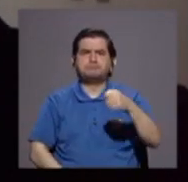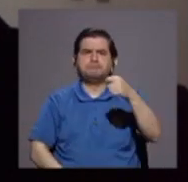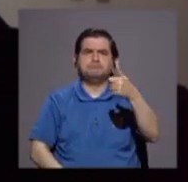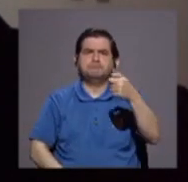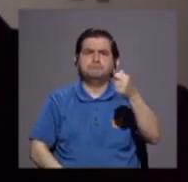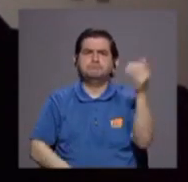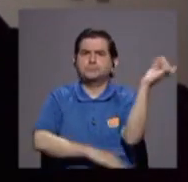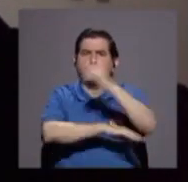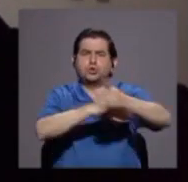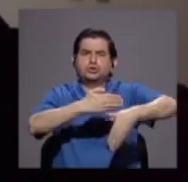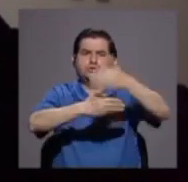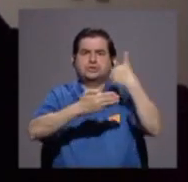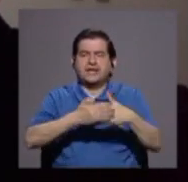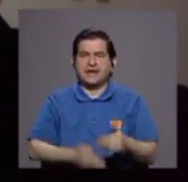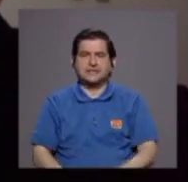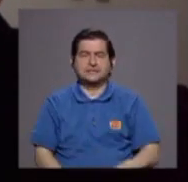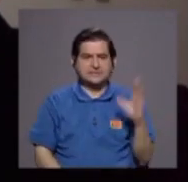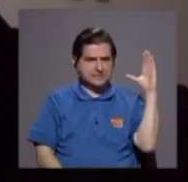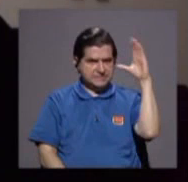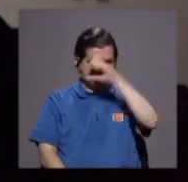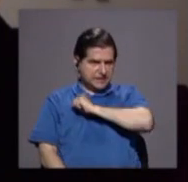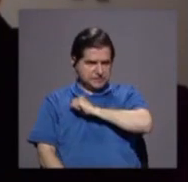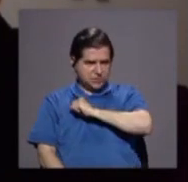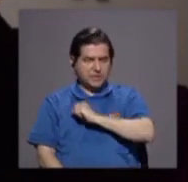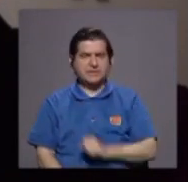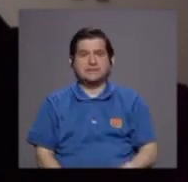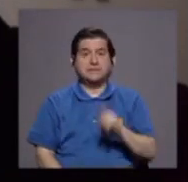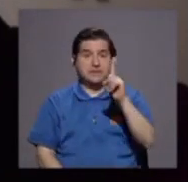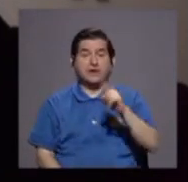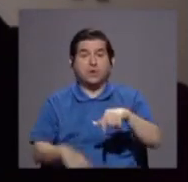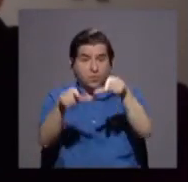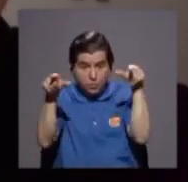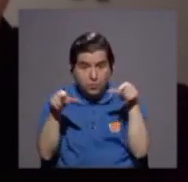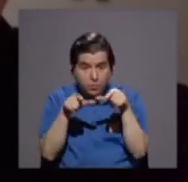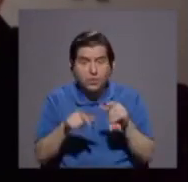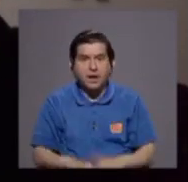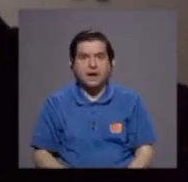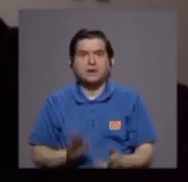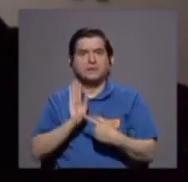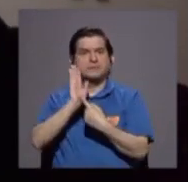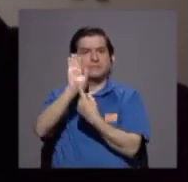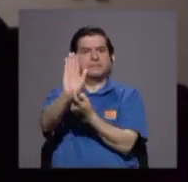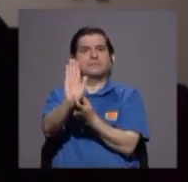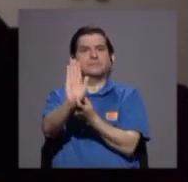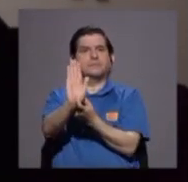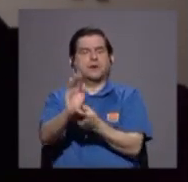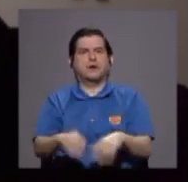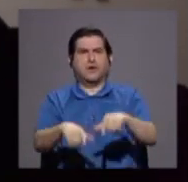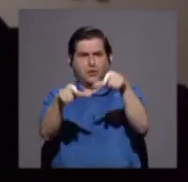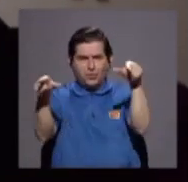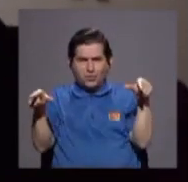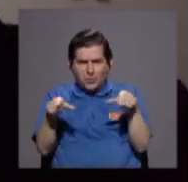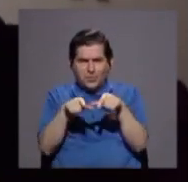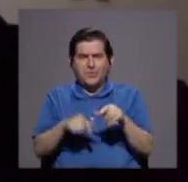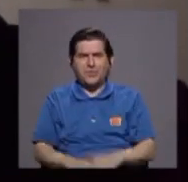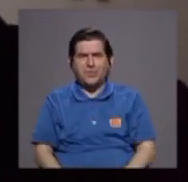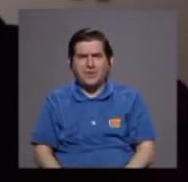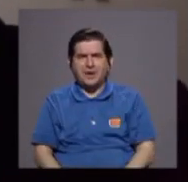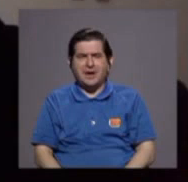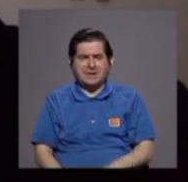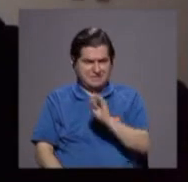pocos días, que habían detectado una página que se presentaba como una página de